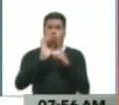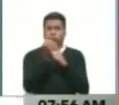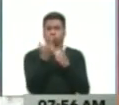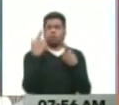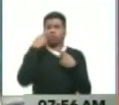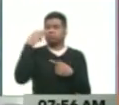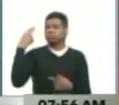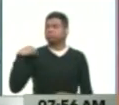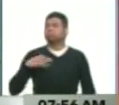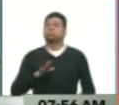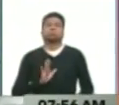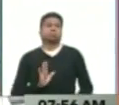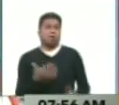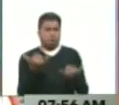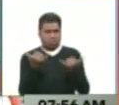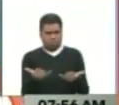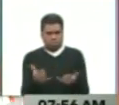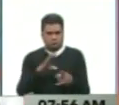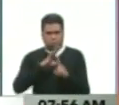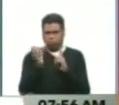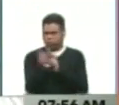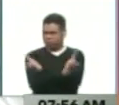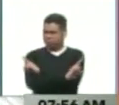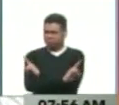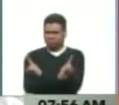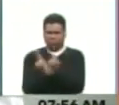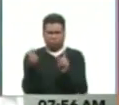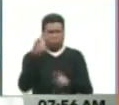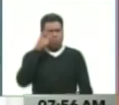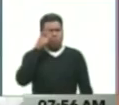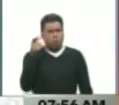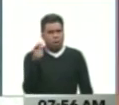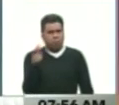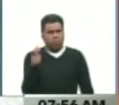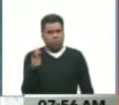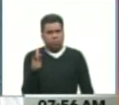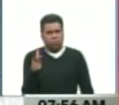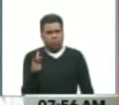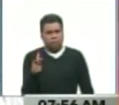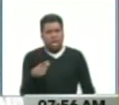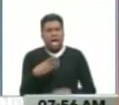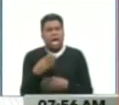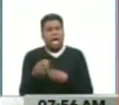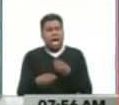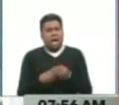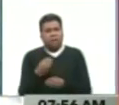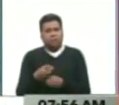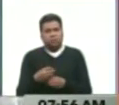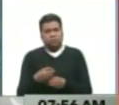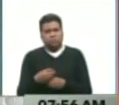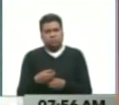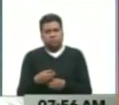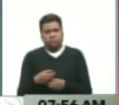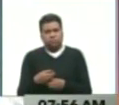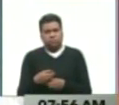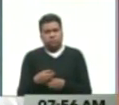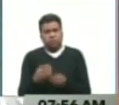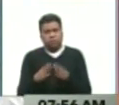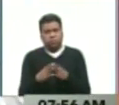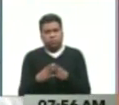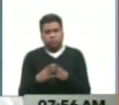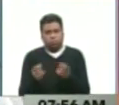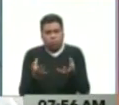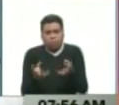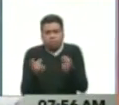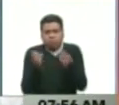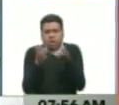a resemantizar la palabra cultura y la palabra arte. Se resemantiza para bien del concepto de cultura y para la